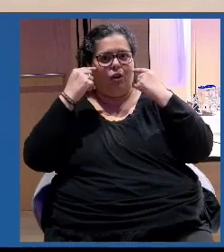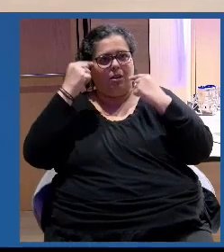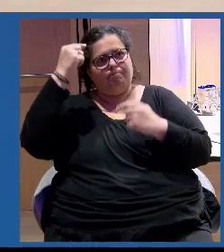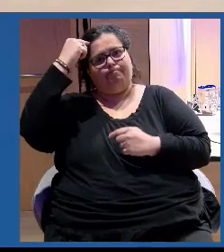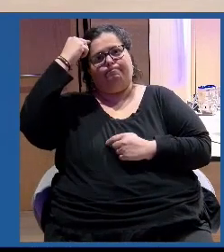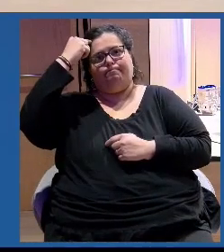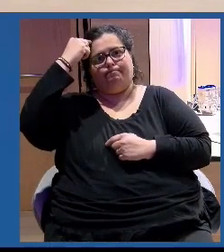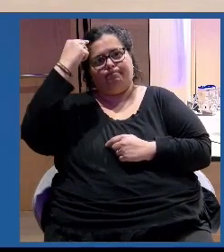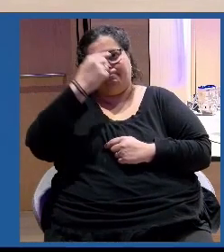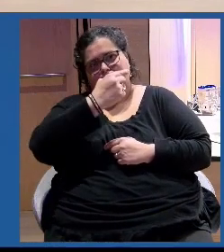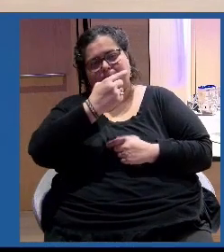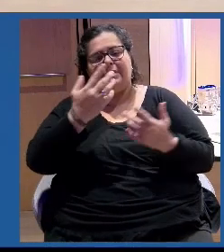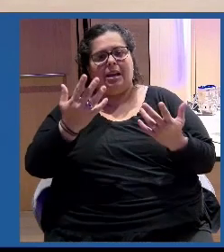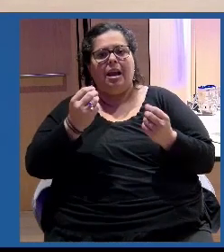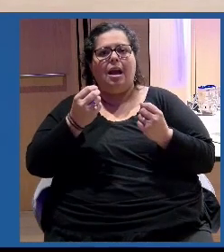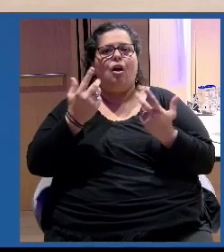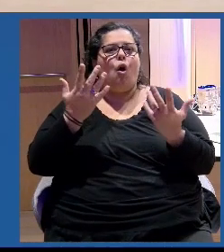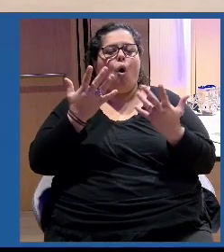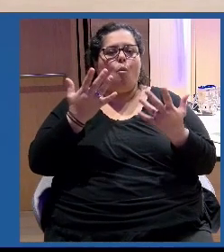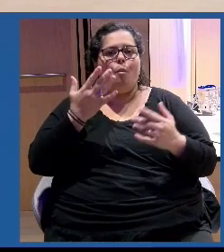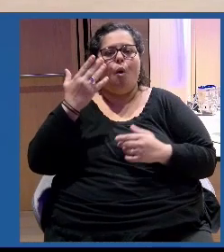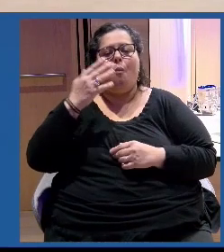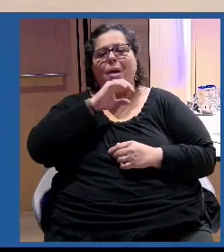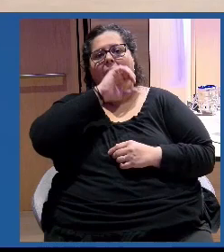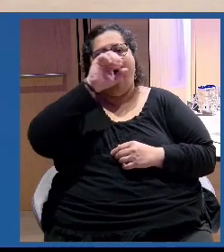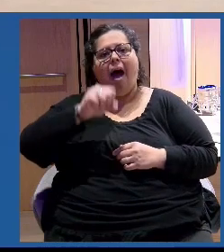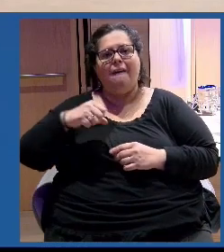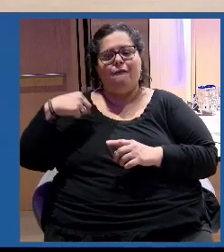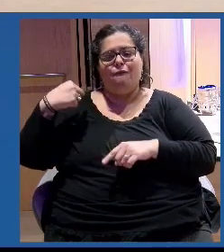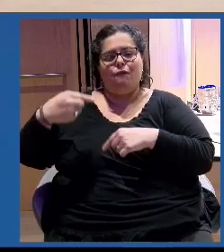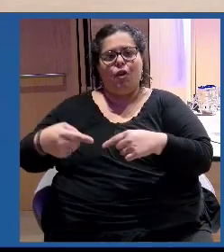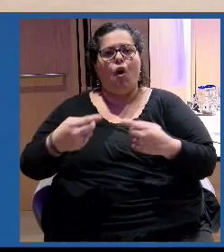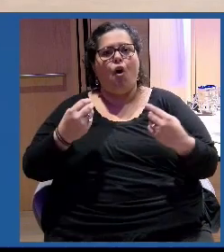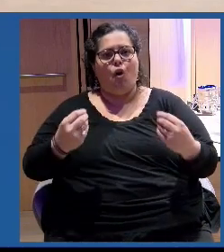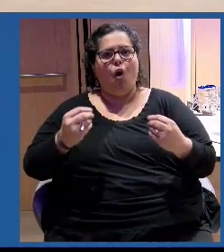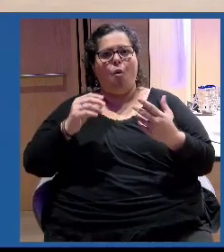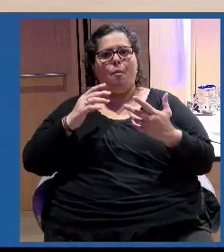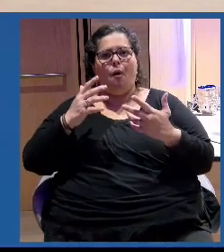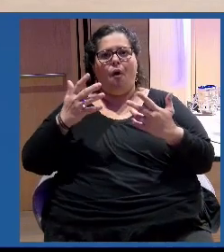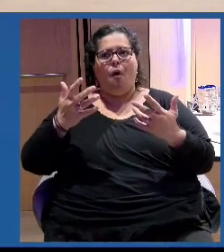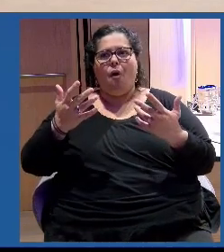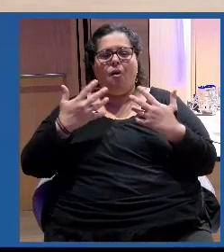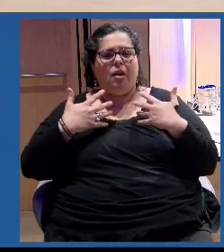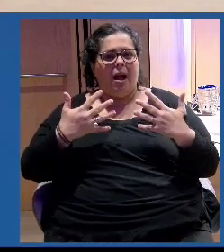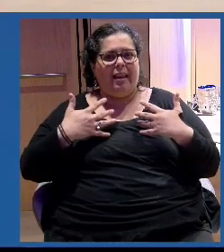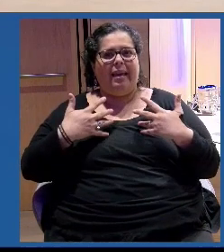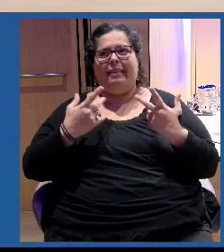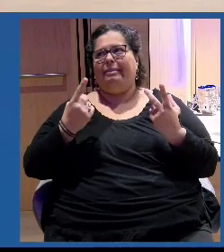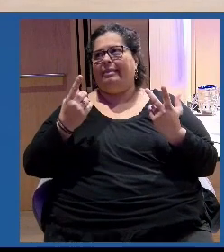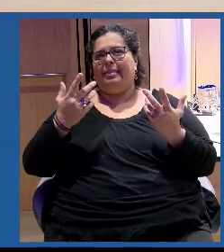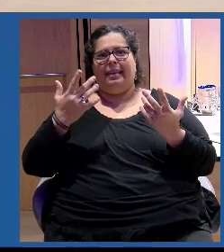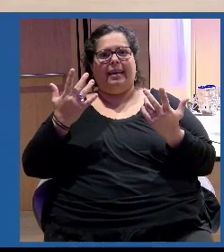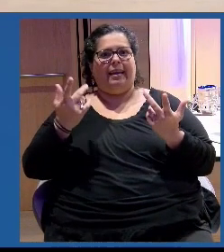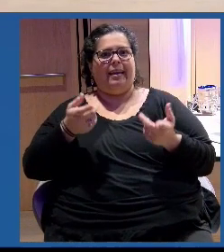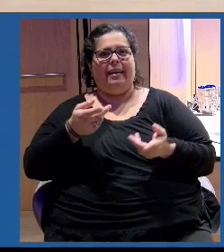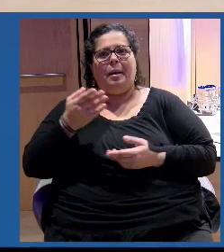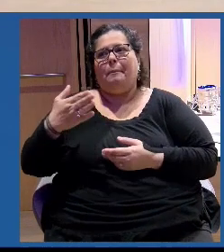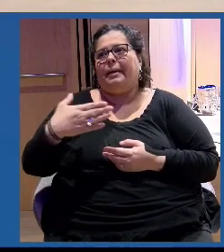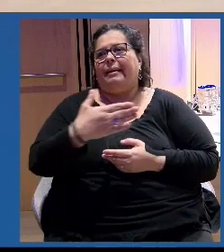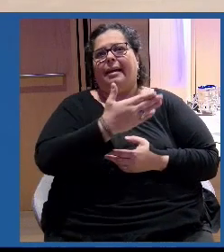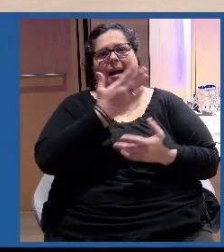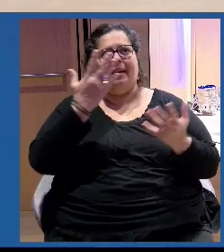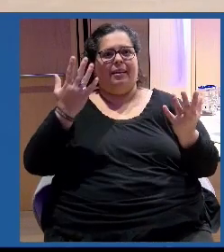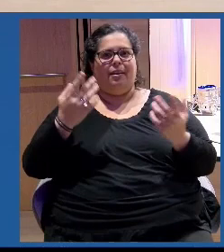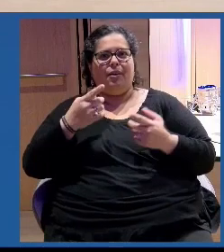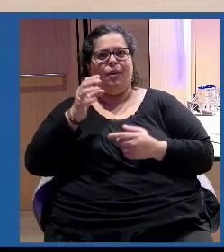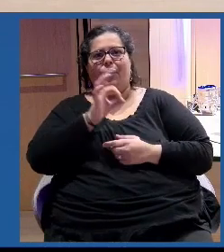cabeza. Afro asociado a río, asociado a clima caliente, asociado a pescado,